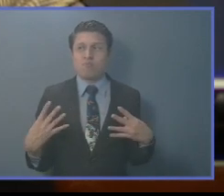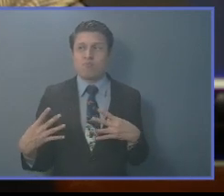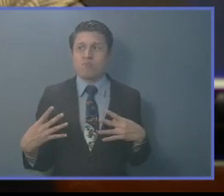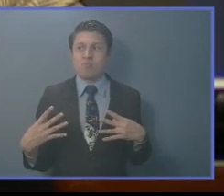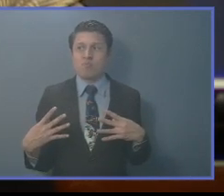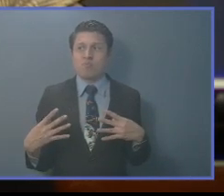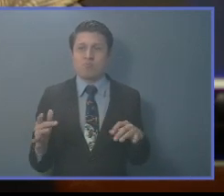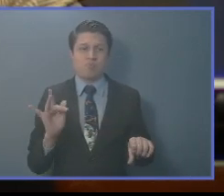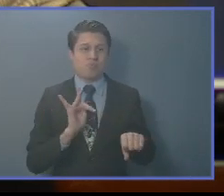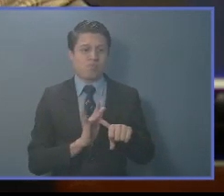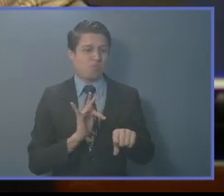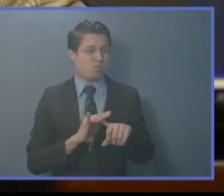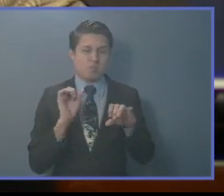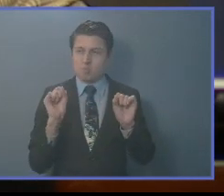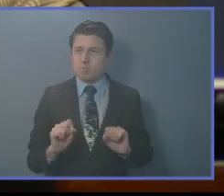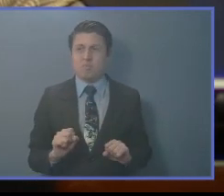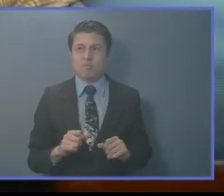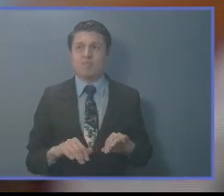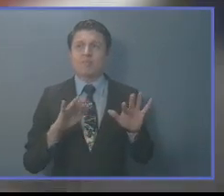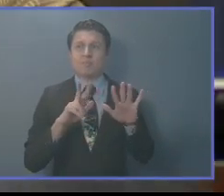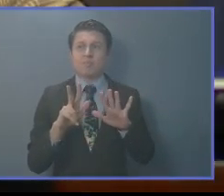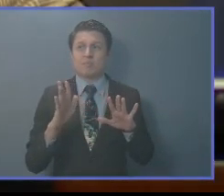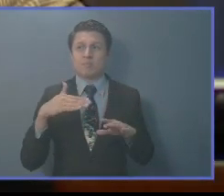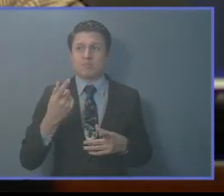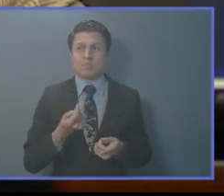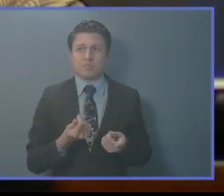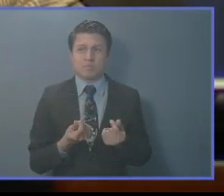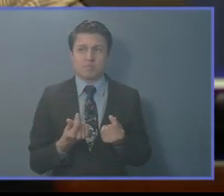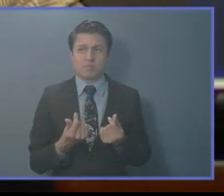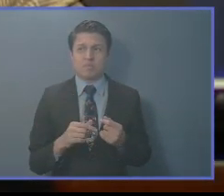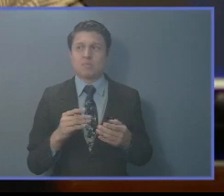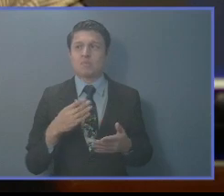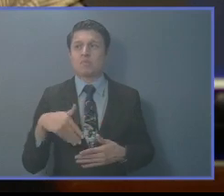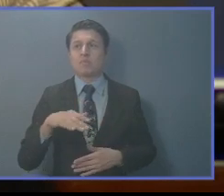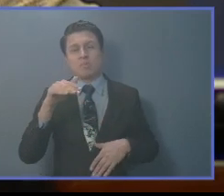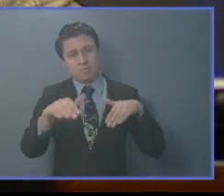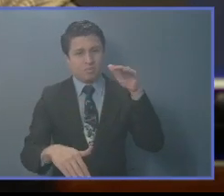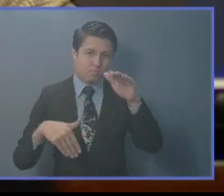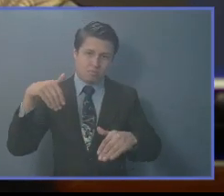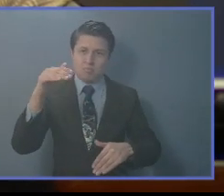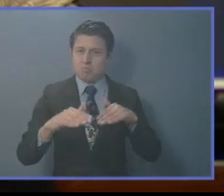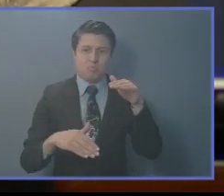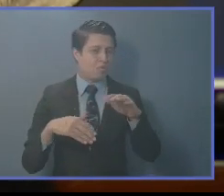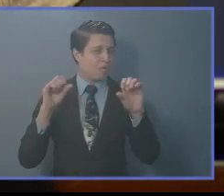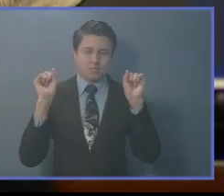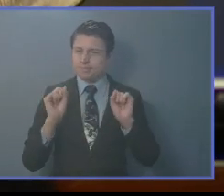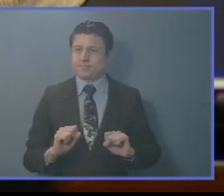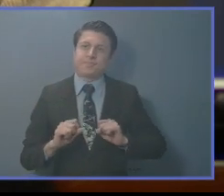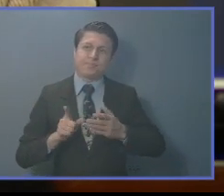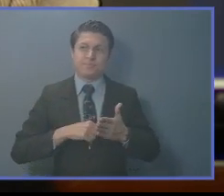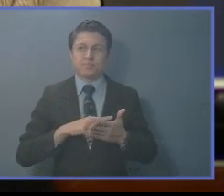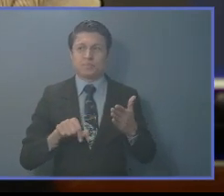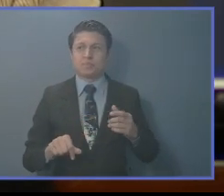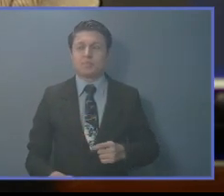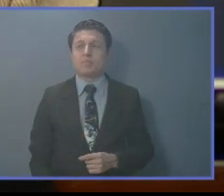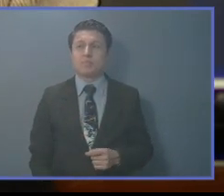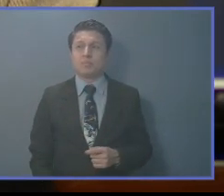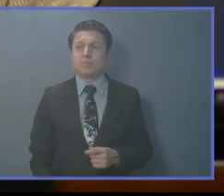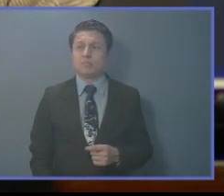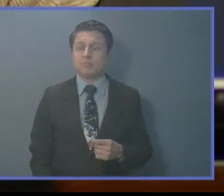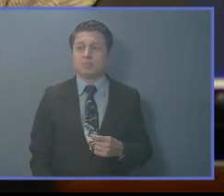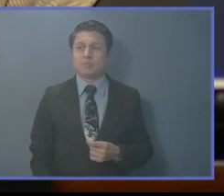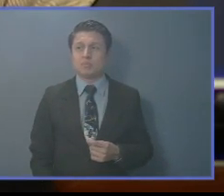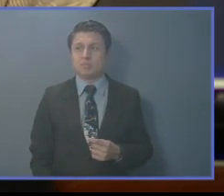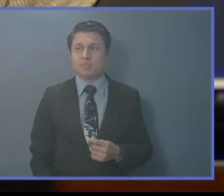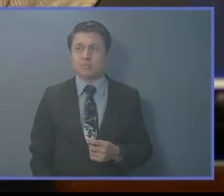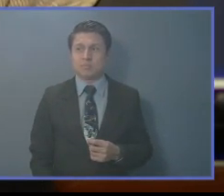con contacto. 18. Casinos y loterías. 19. Parques acuáticos, zoológicos, turicentros y similares en lo que respecta a